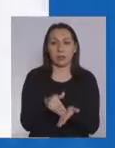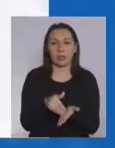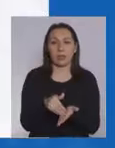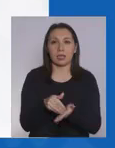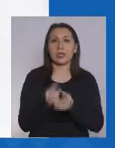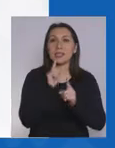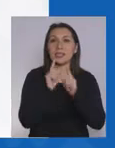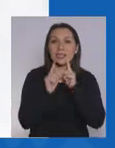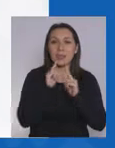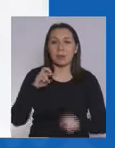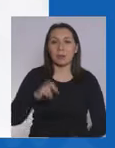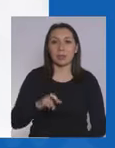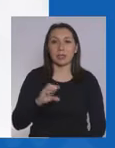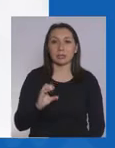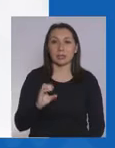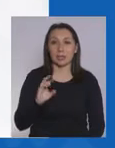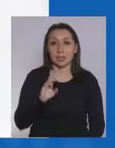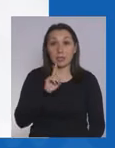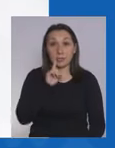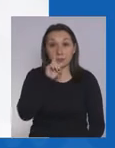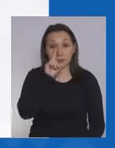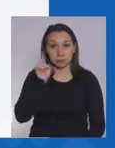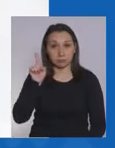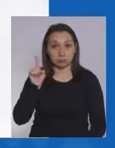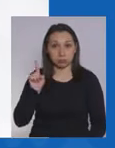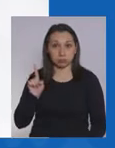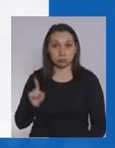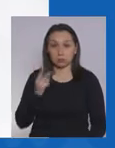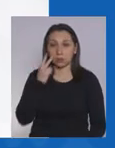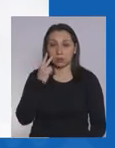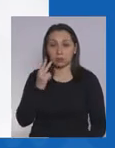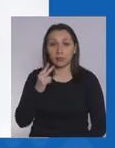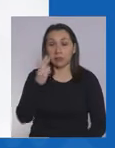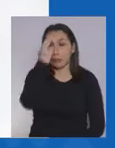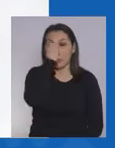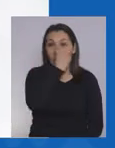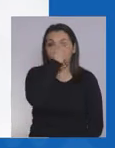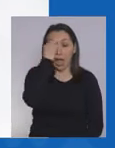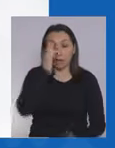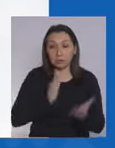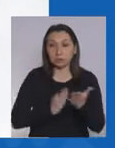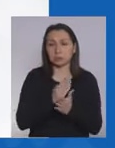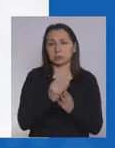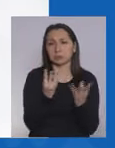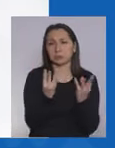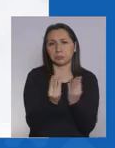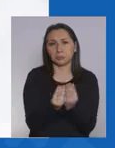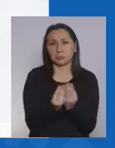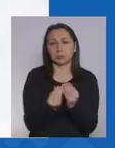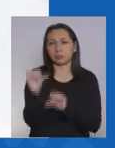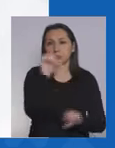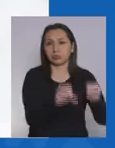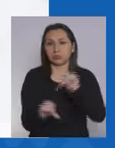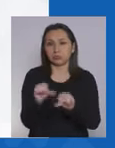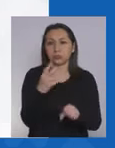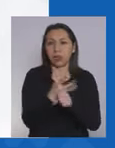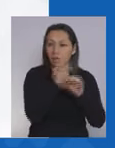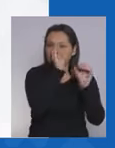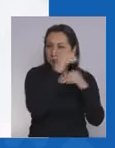exámenes de pcr y vemos como en marzo con una mínima cantidad de laboratorios